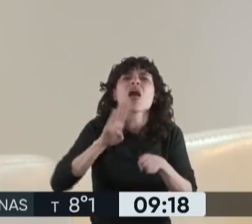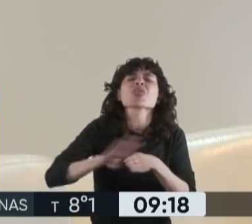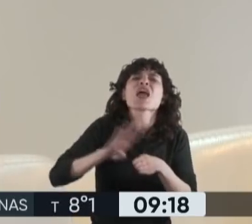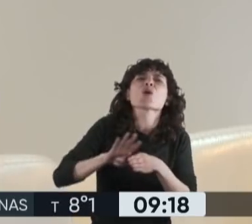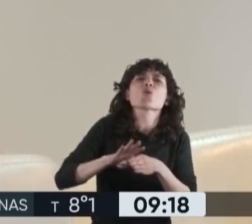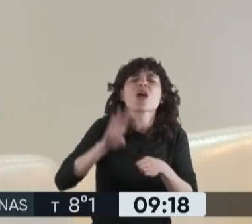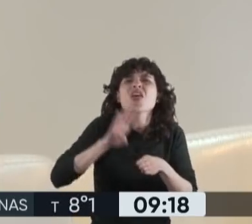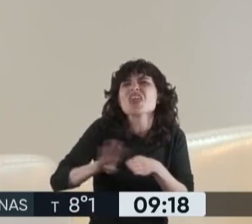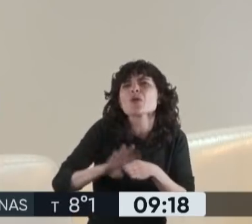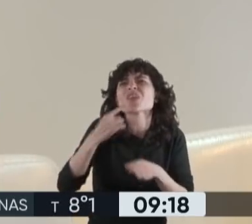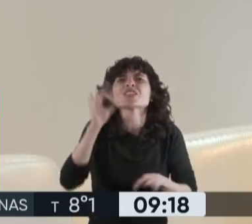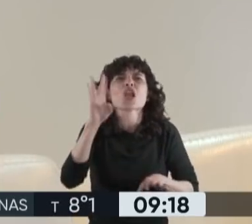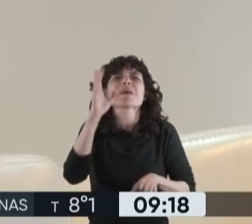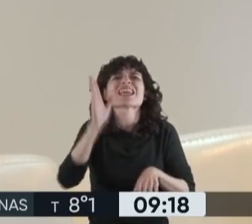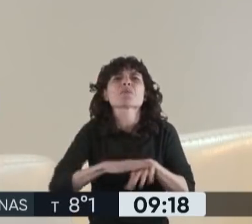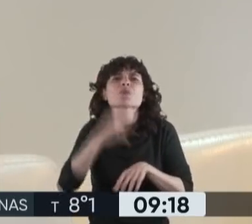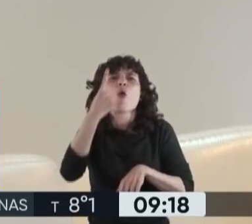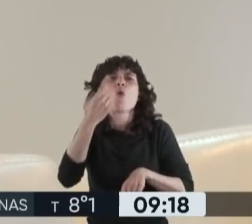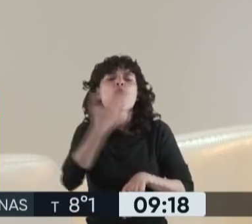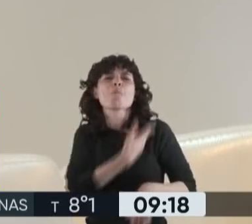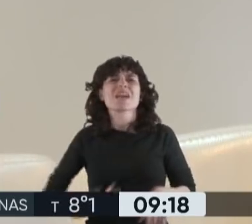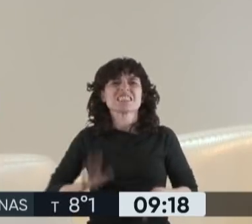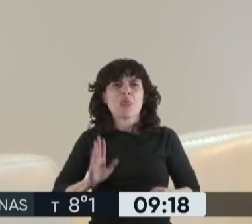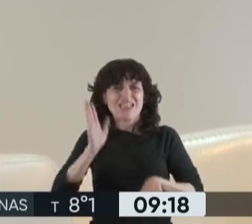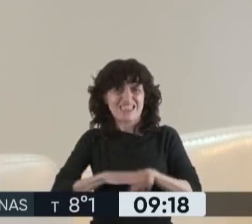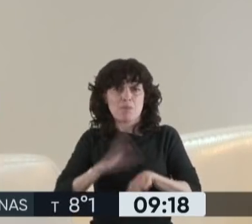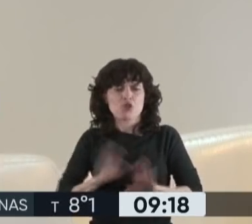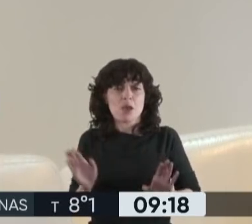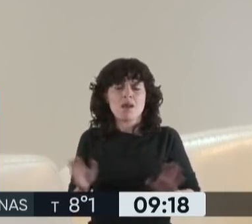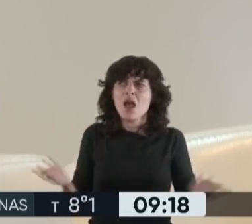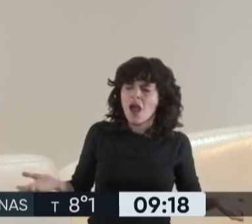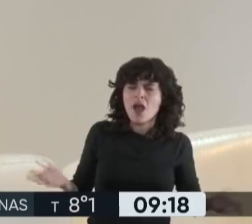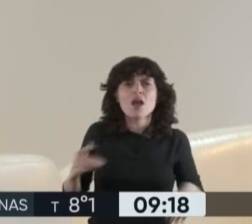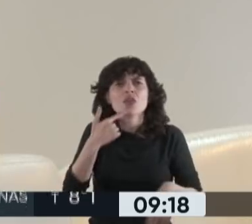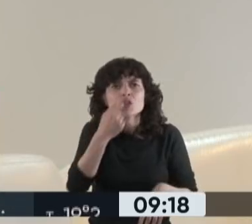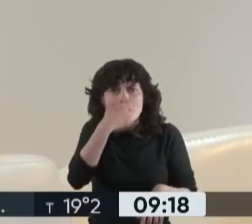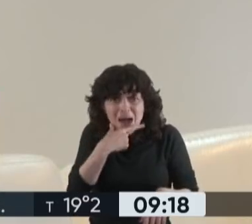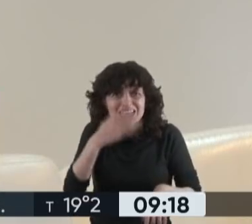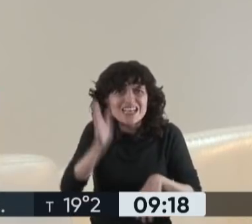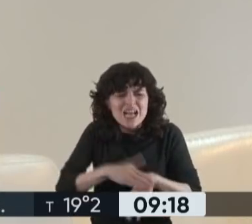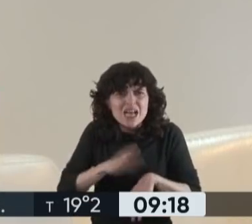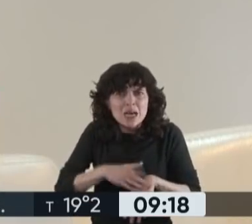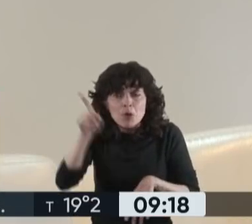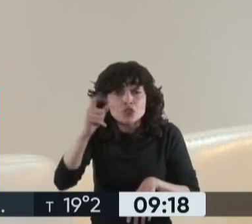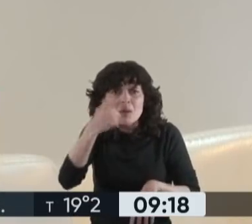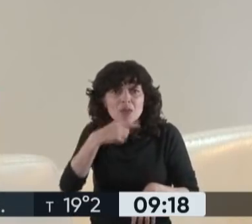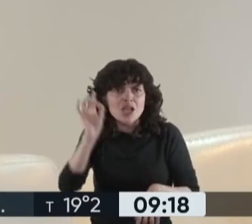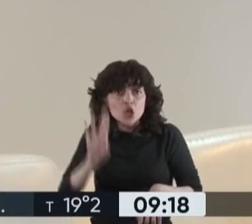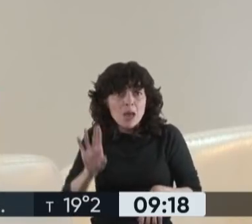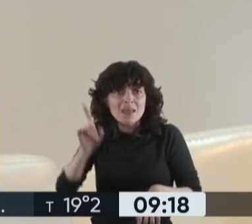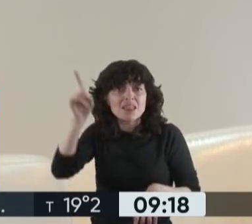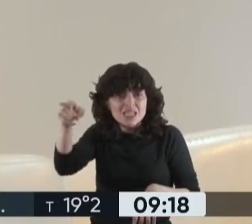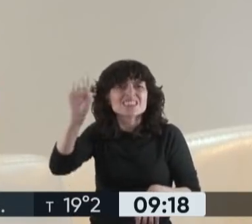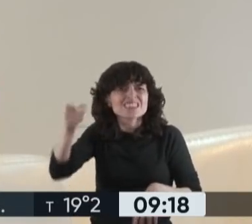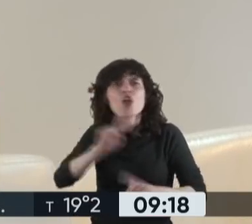un problema de un solo gobierno. Entonces, quiere decir que Mauricio Macri no es el único responsable de la deuda. Y le